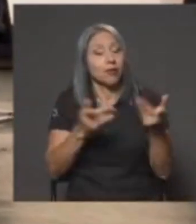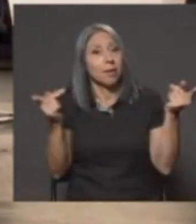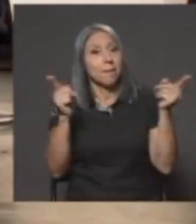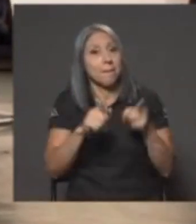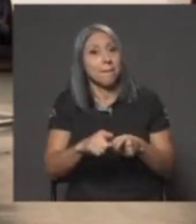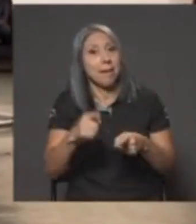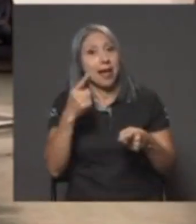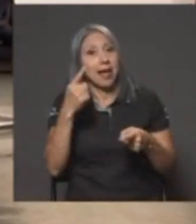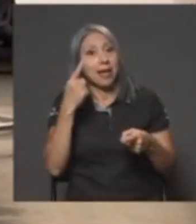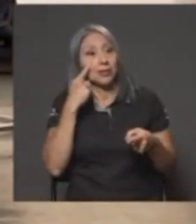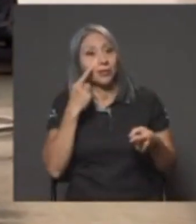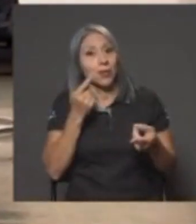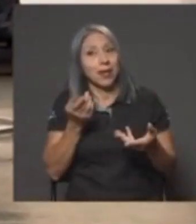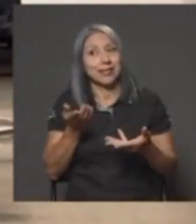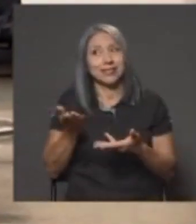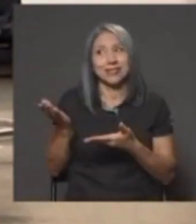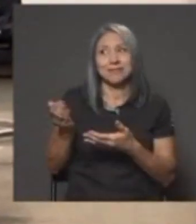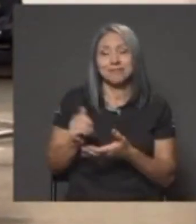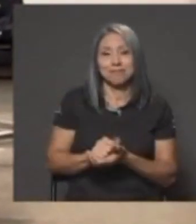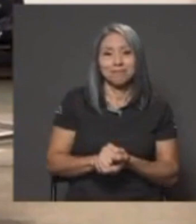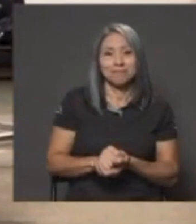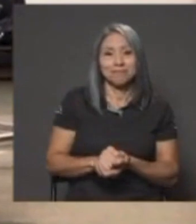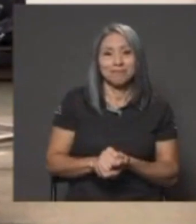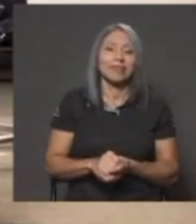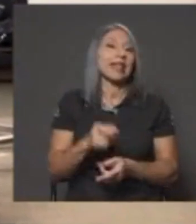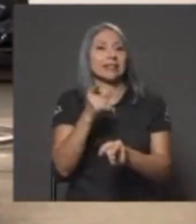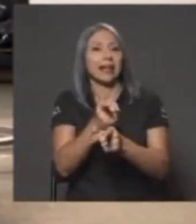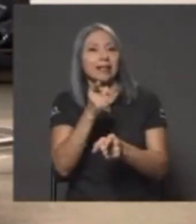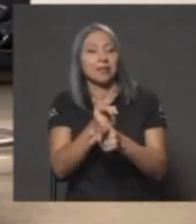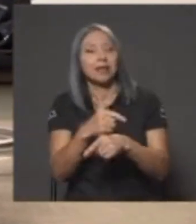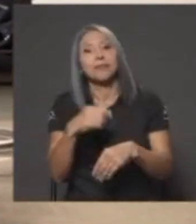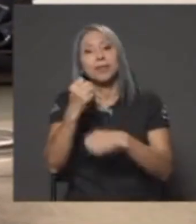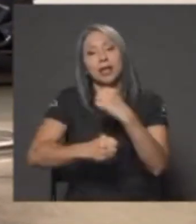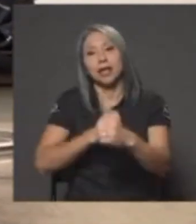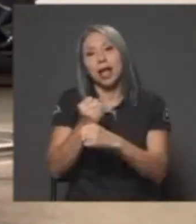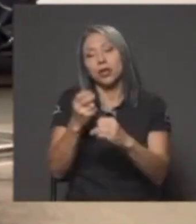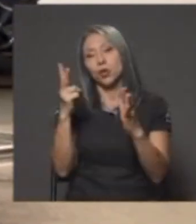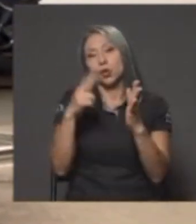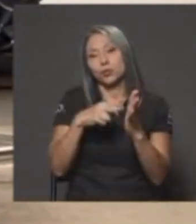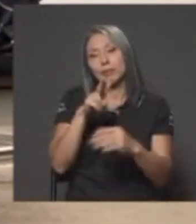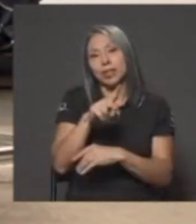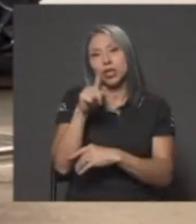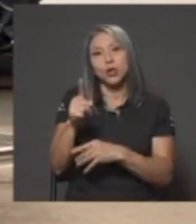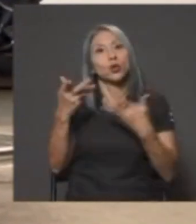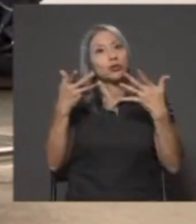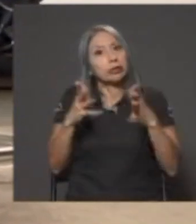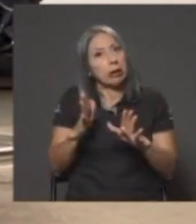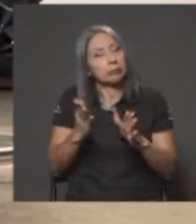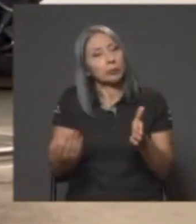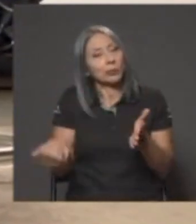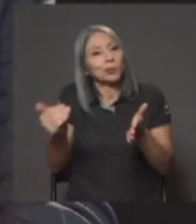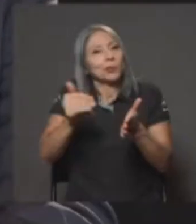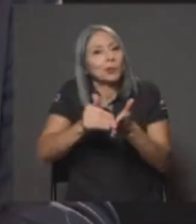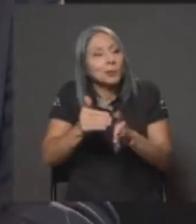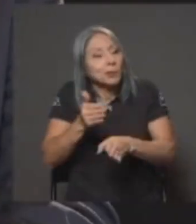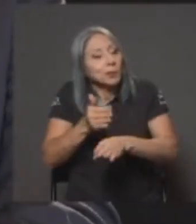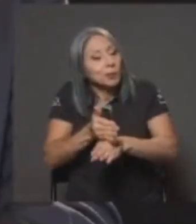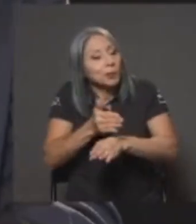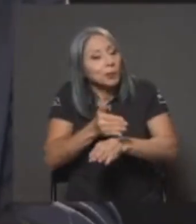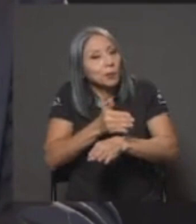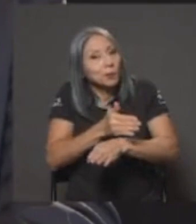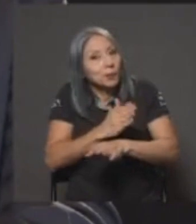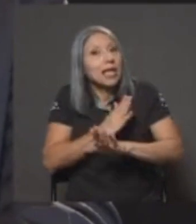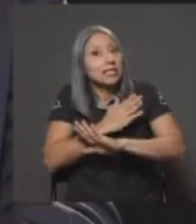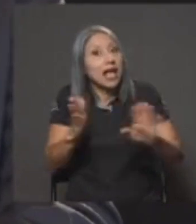así. Exactamente, entonces en el 2021 venimos en recuperación, ¿verdad? Entonces